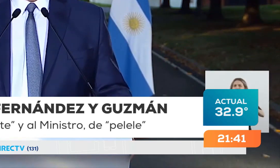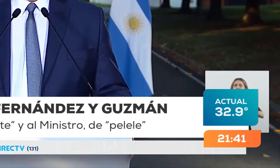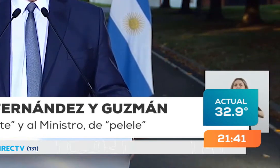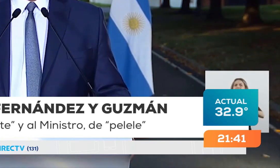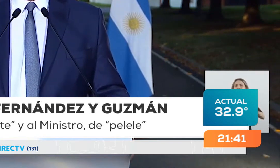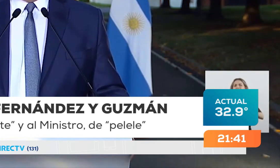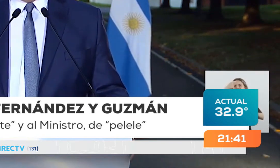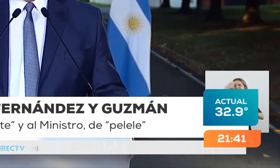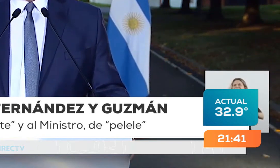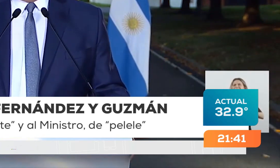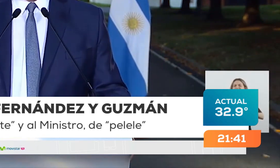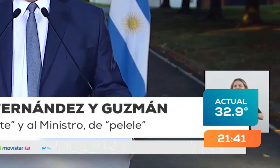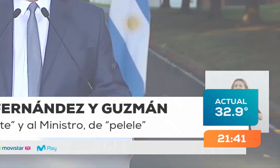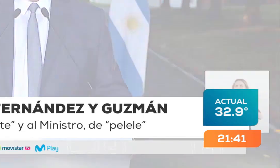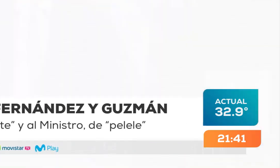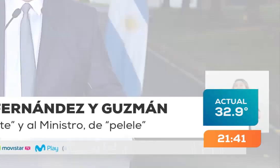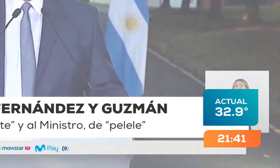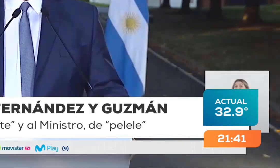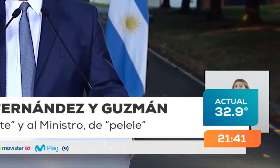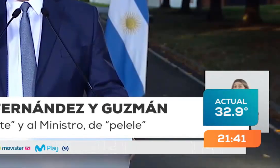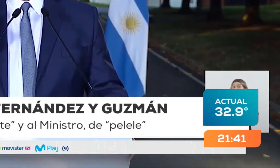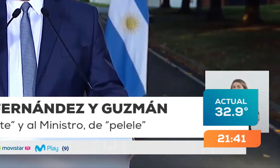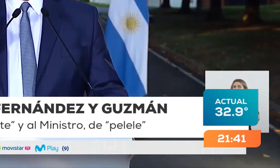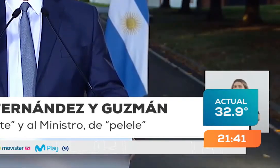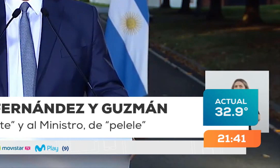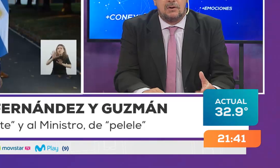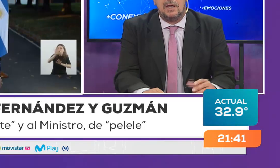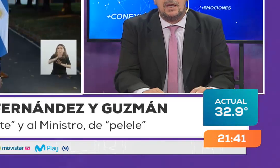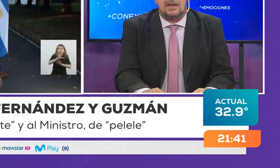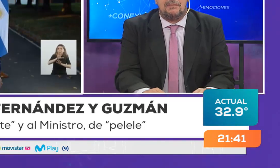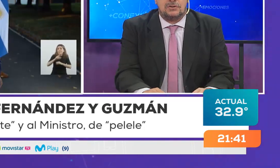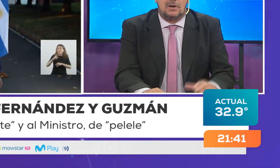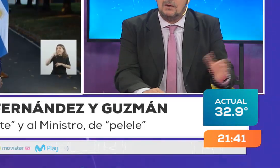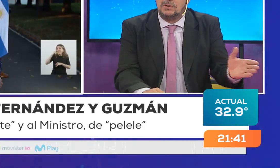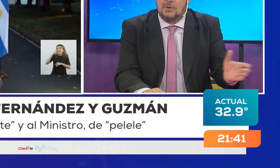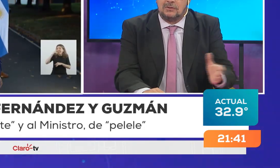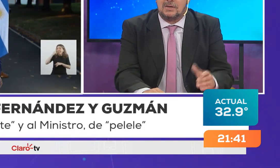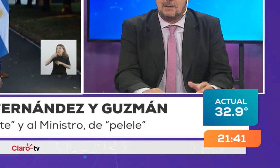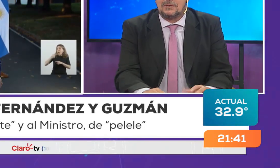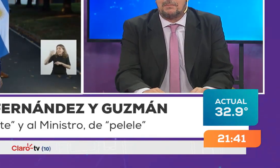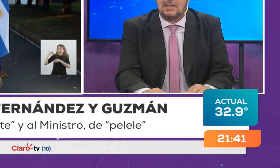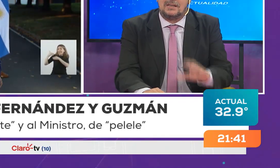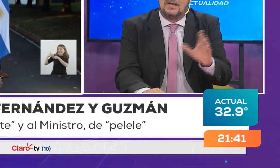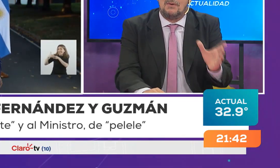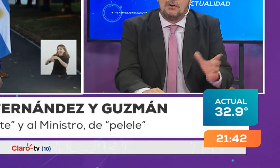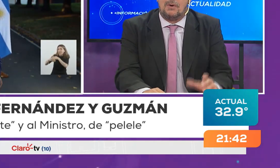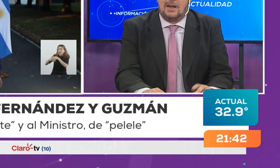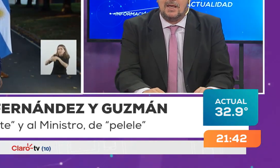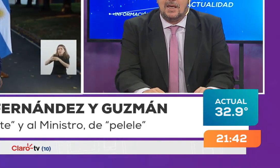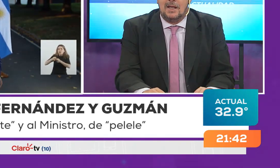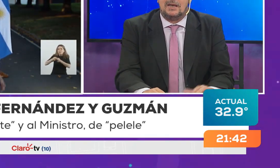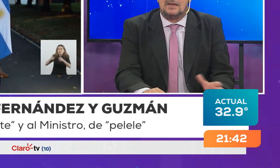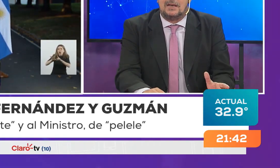por un gasto abismal que no lo tenían contemplado, cayeron en inflación. El último dato quizás más sorprendente a nivel